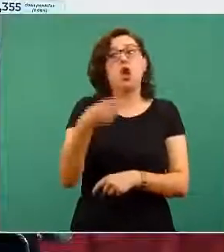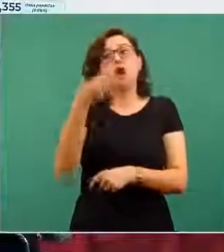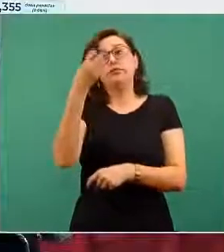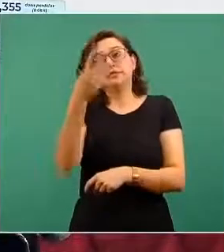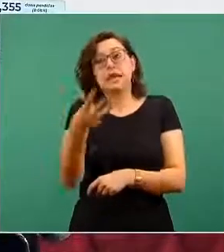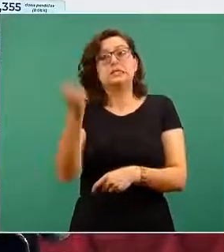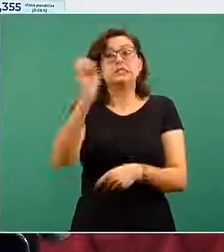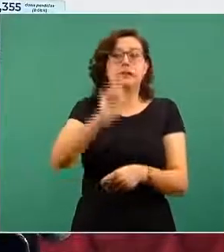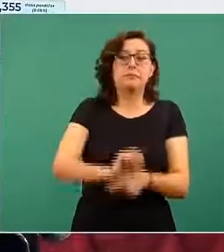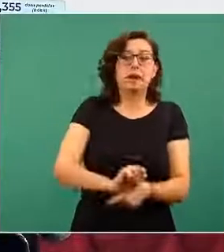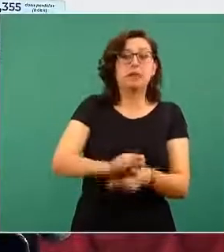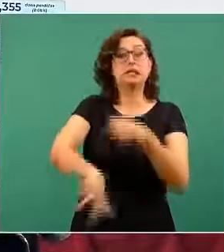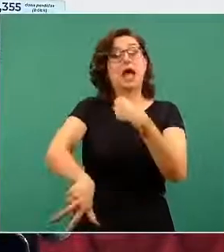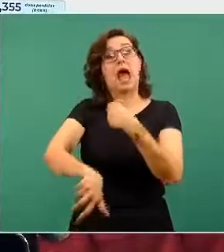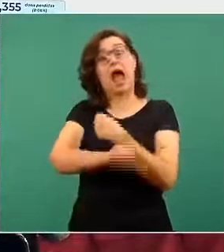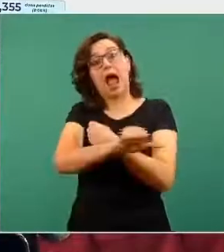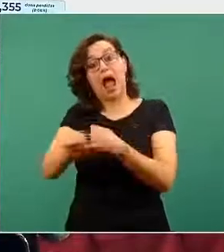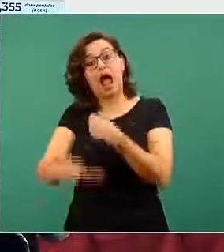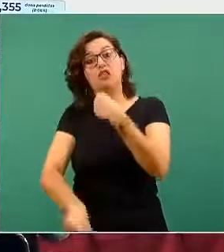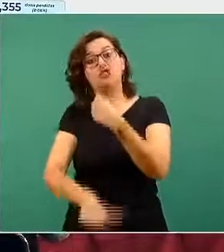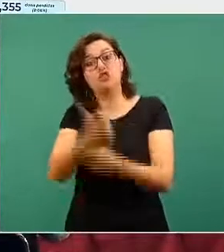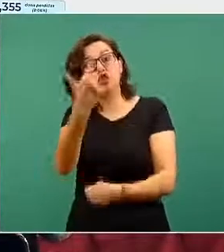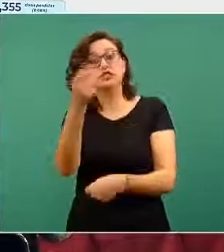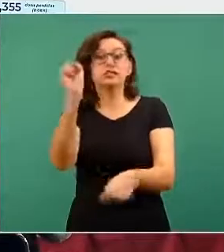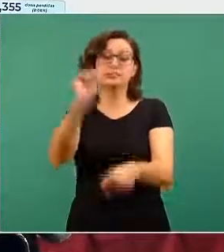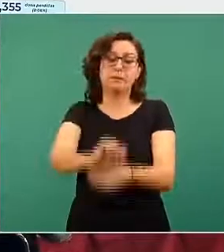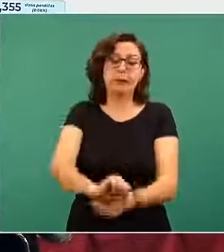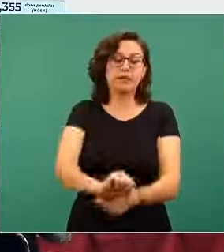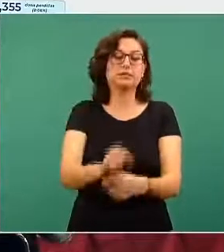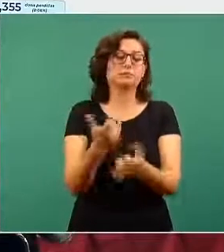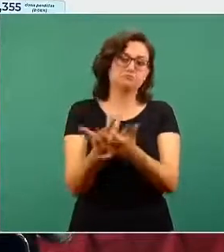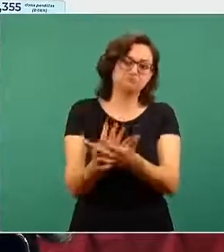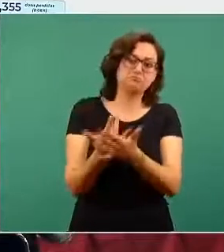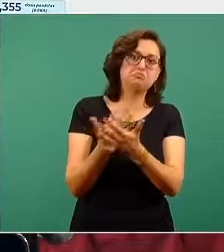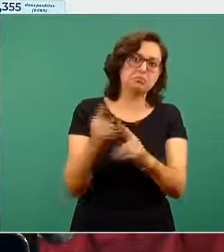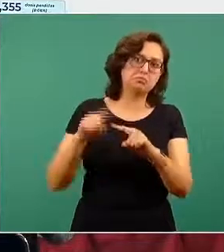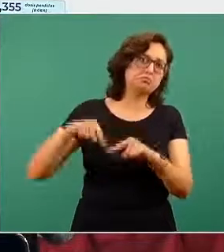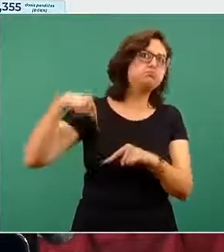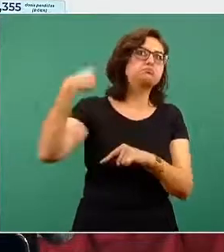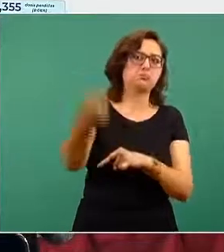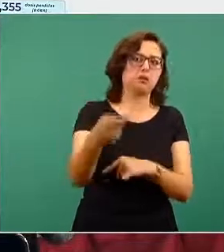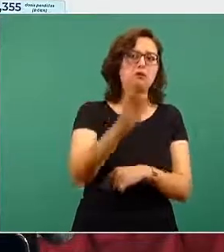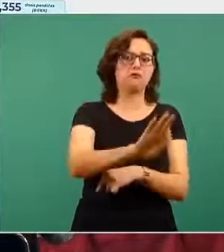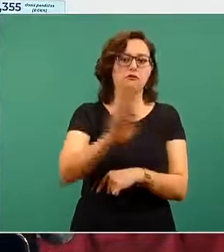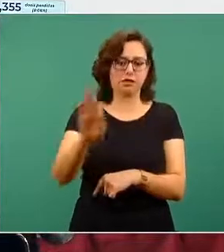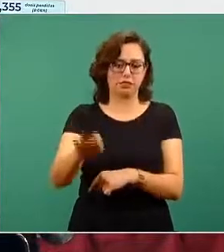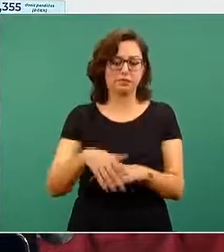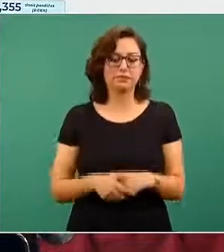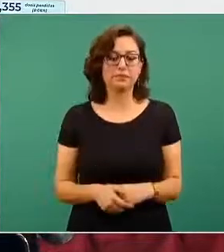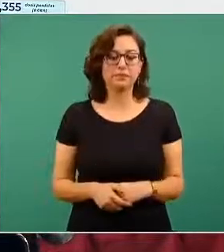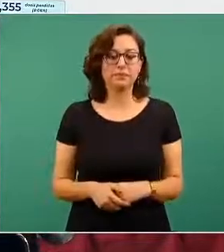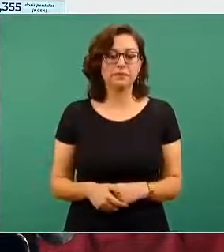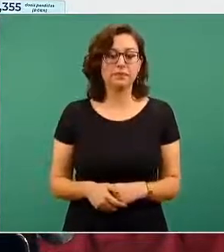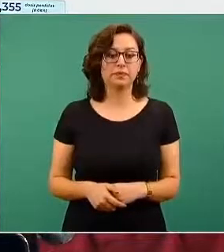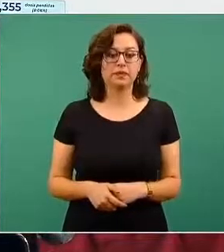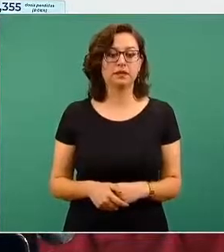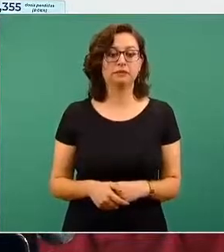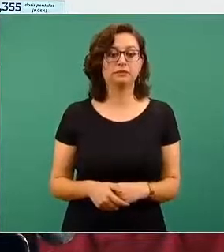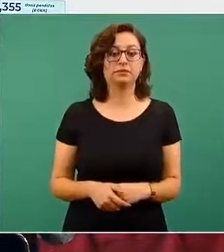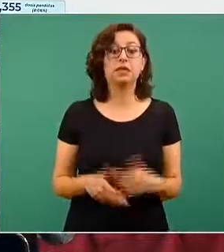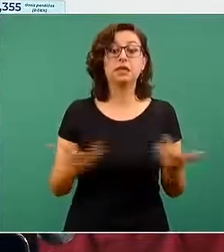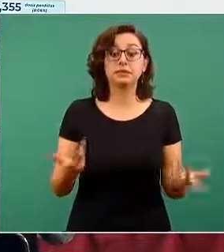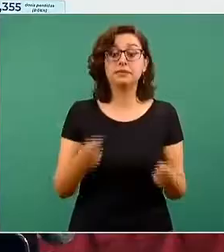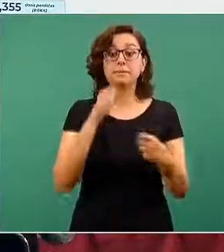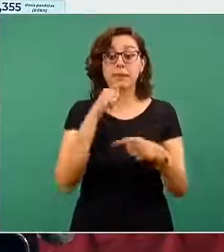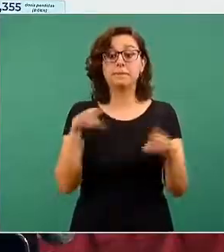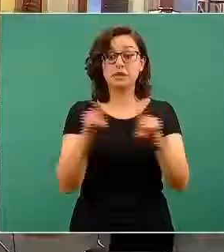cuál es la vacuna de la que se trate. Y también recordar, como decíamos el viernes, que la mayoría del efecto se logra